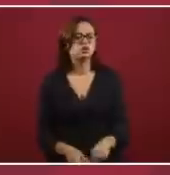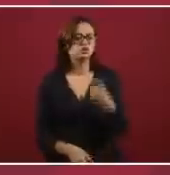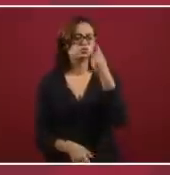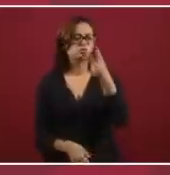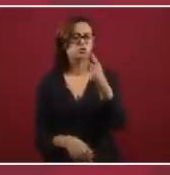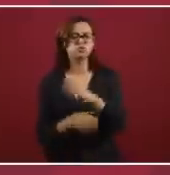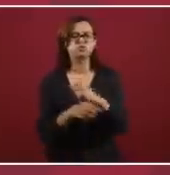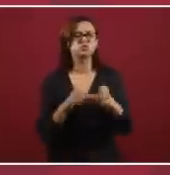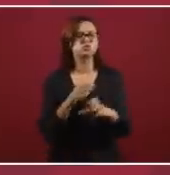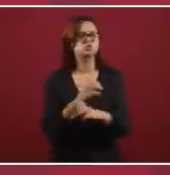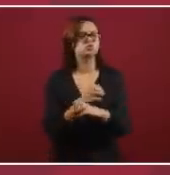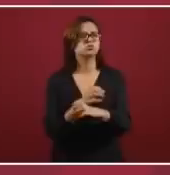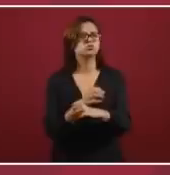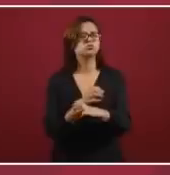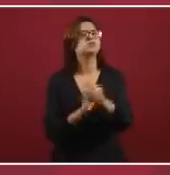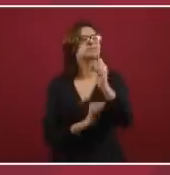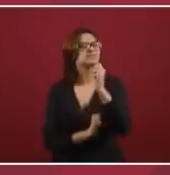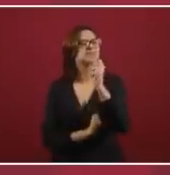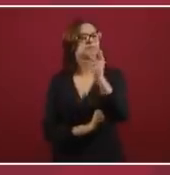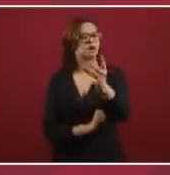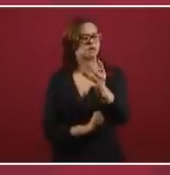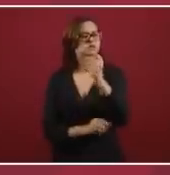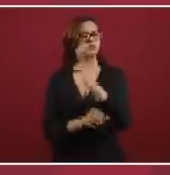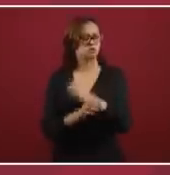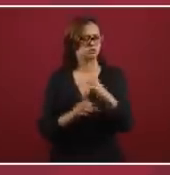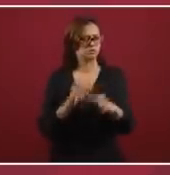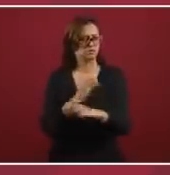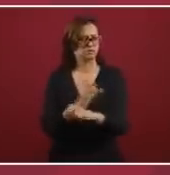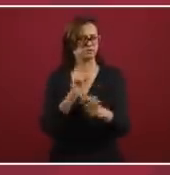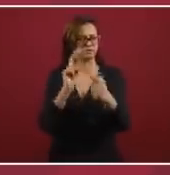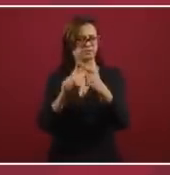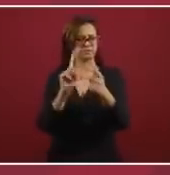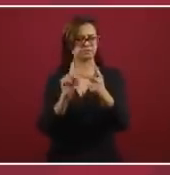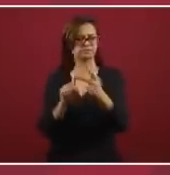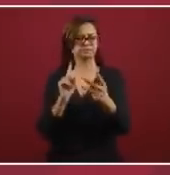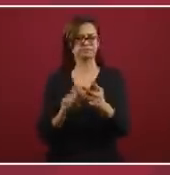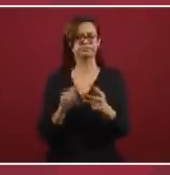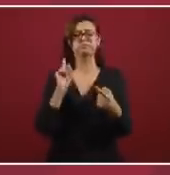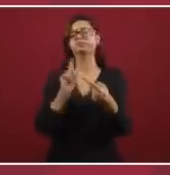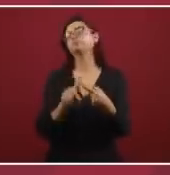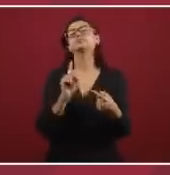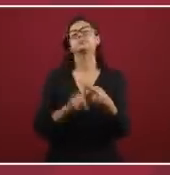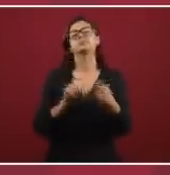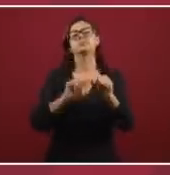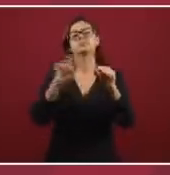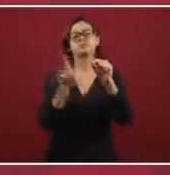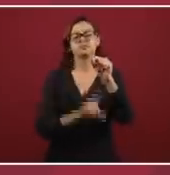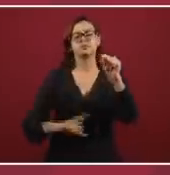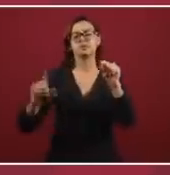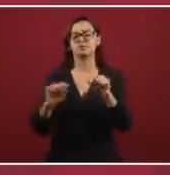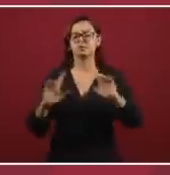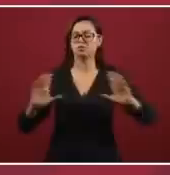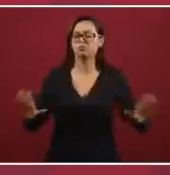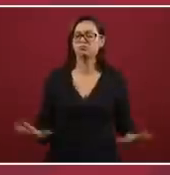o tres. Primero, financiar el desarrollo de México,